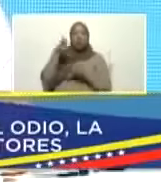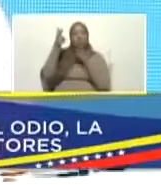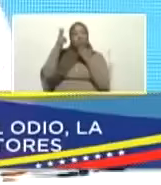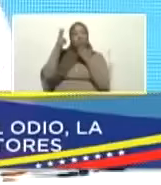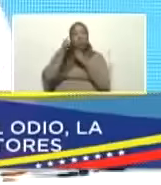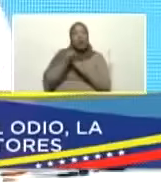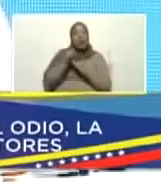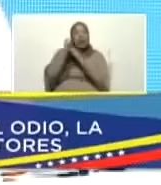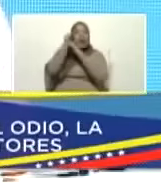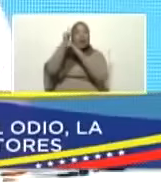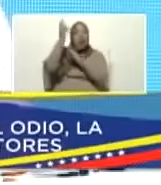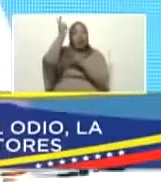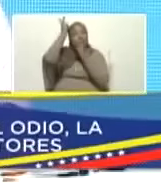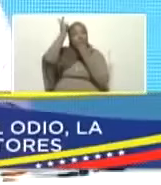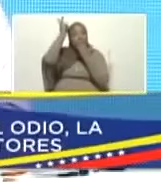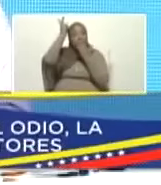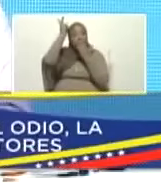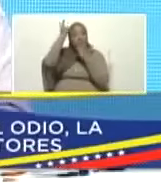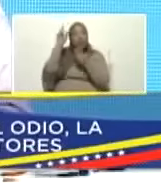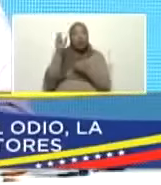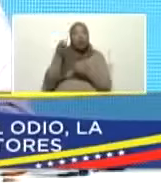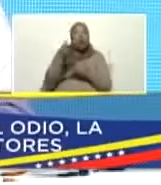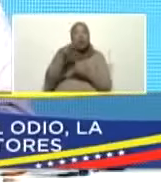de la comunidad Yaqueraguitú.